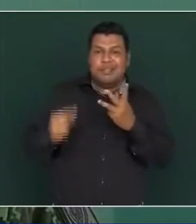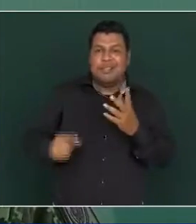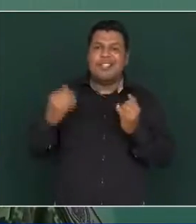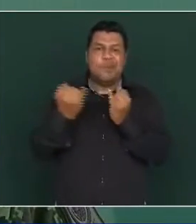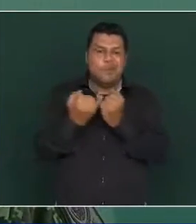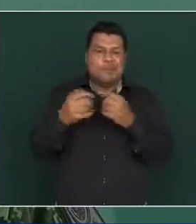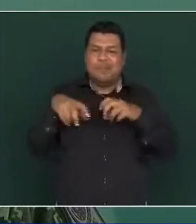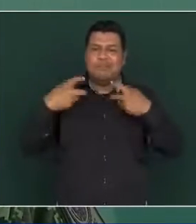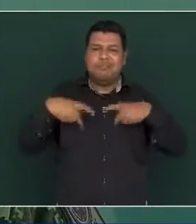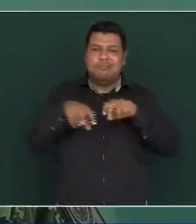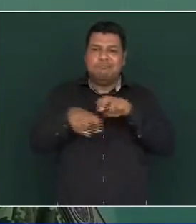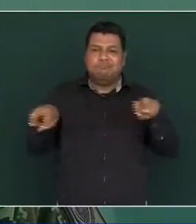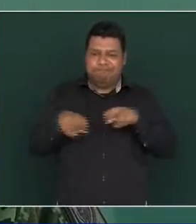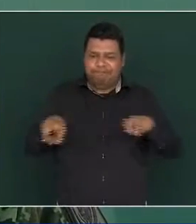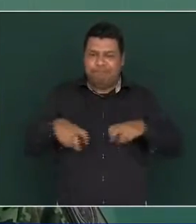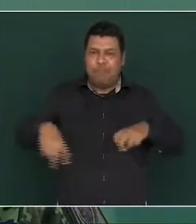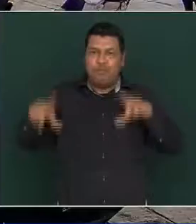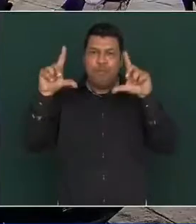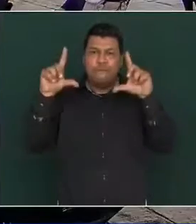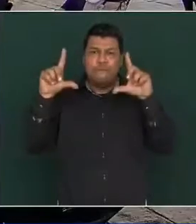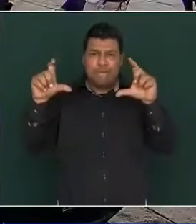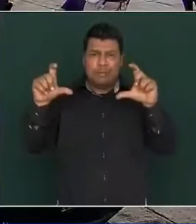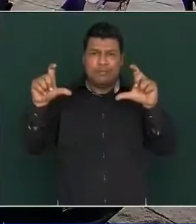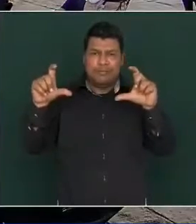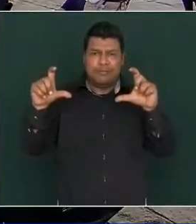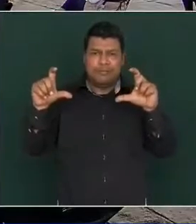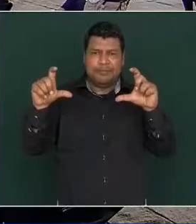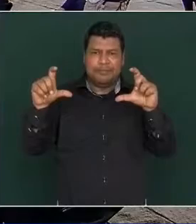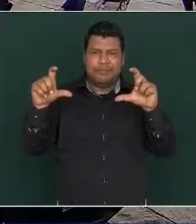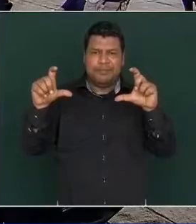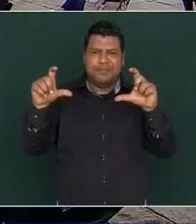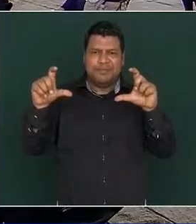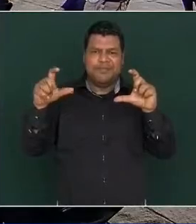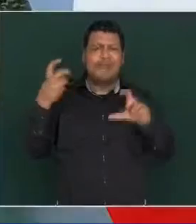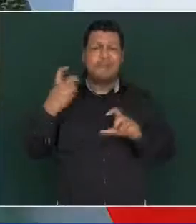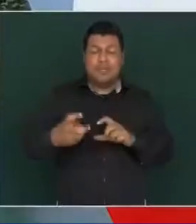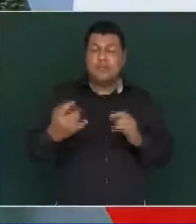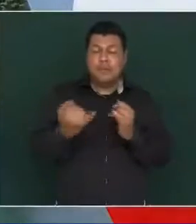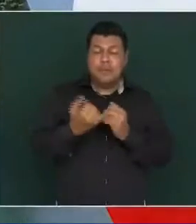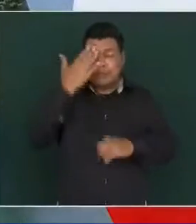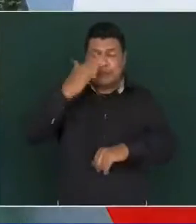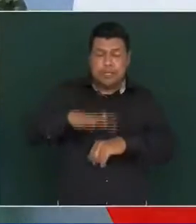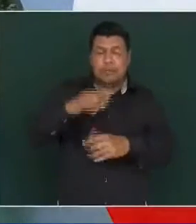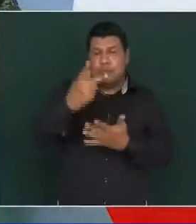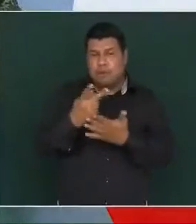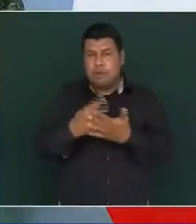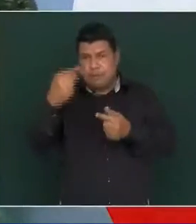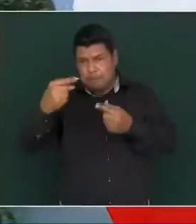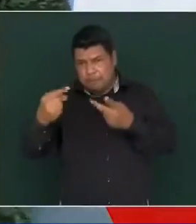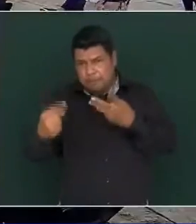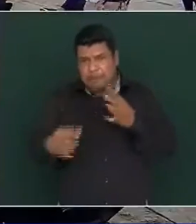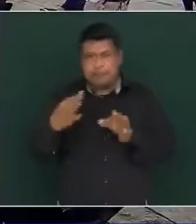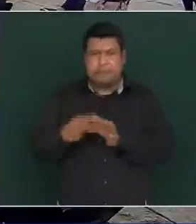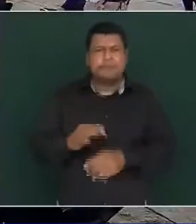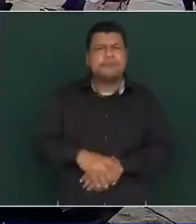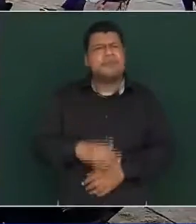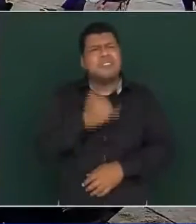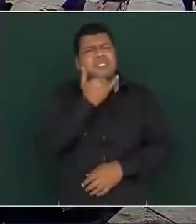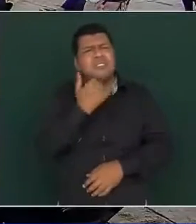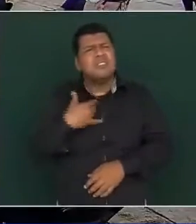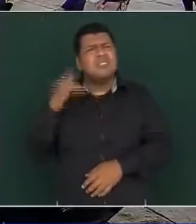fotografía oficial de esta actividad también la tenemos considerada. ¿En los vuelos que